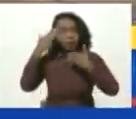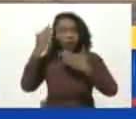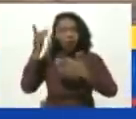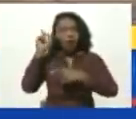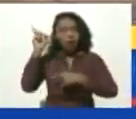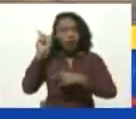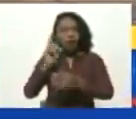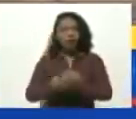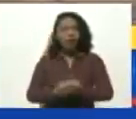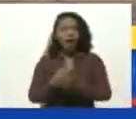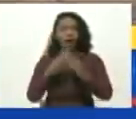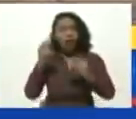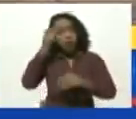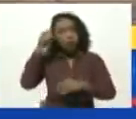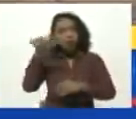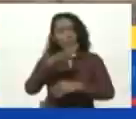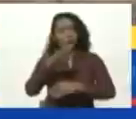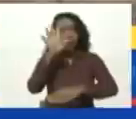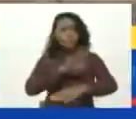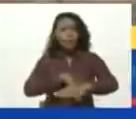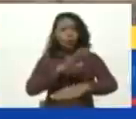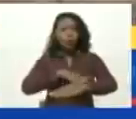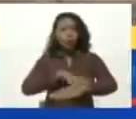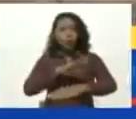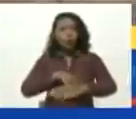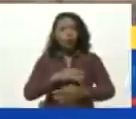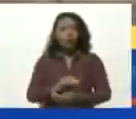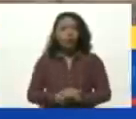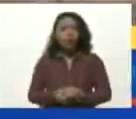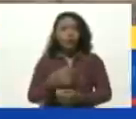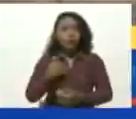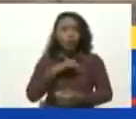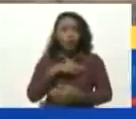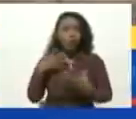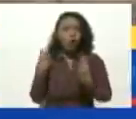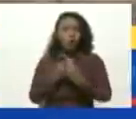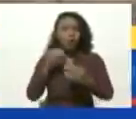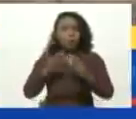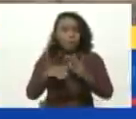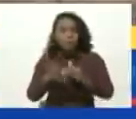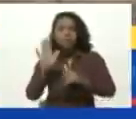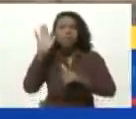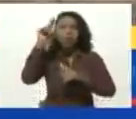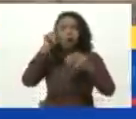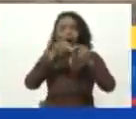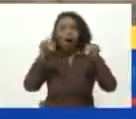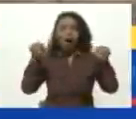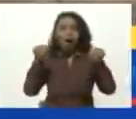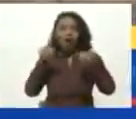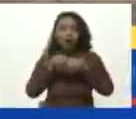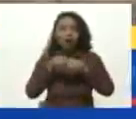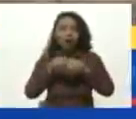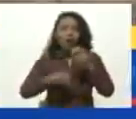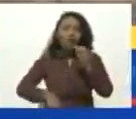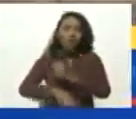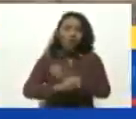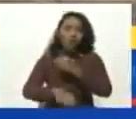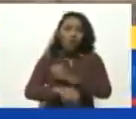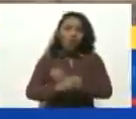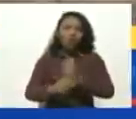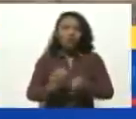allá a todo el pueblo barcelonés. Nos las pasábamos jugando básquet en la cancha,